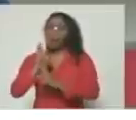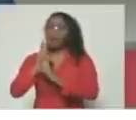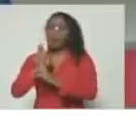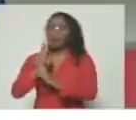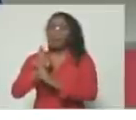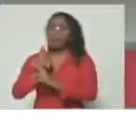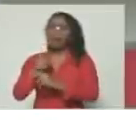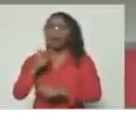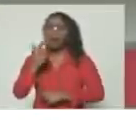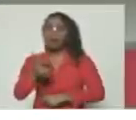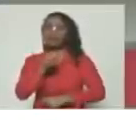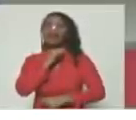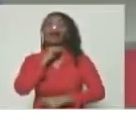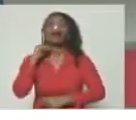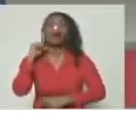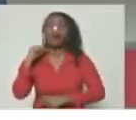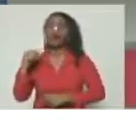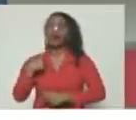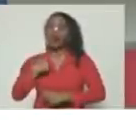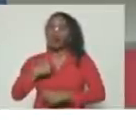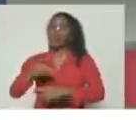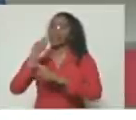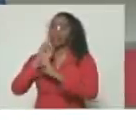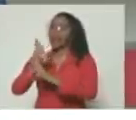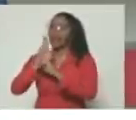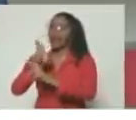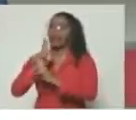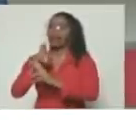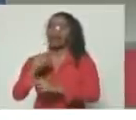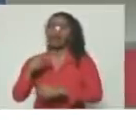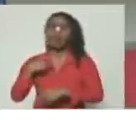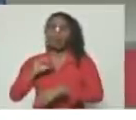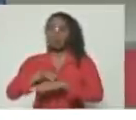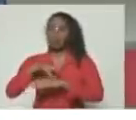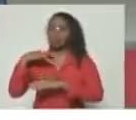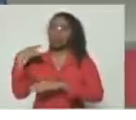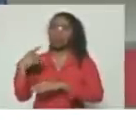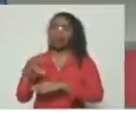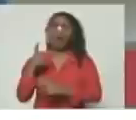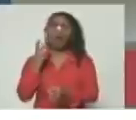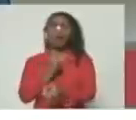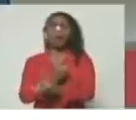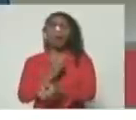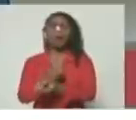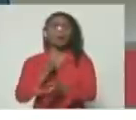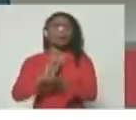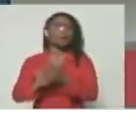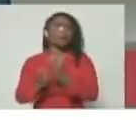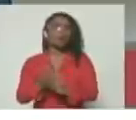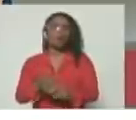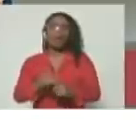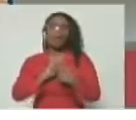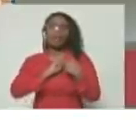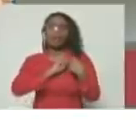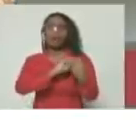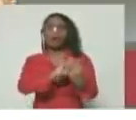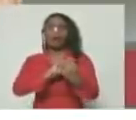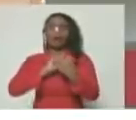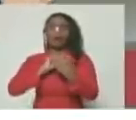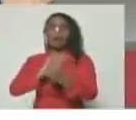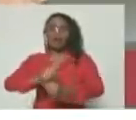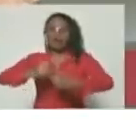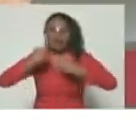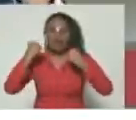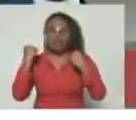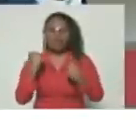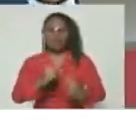Alú. Todo. No dejaba hueso sano. El debate intenso.